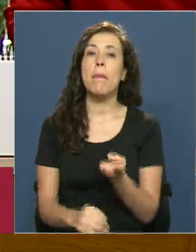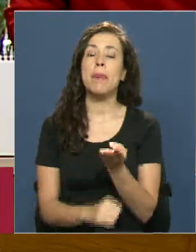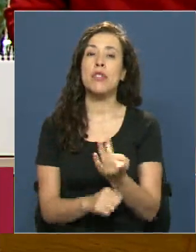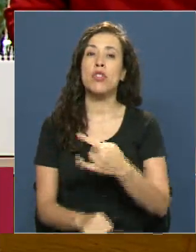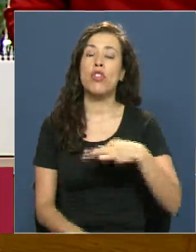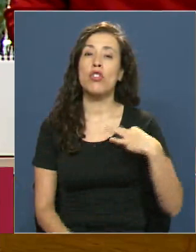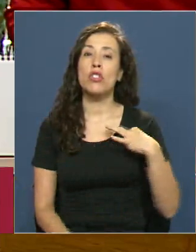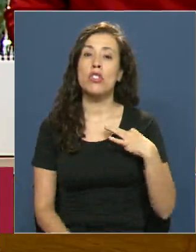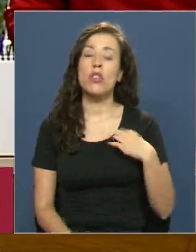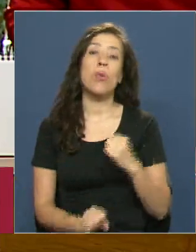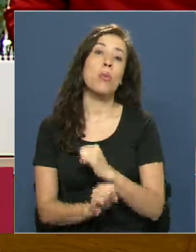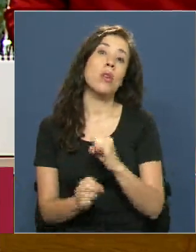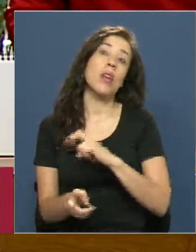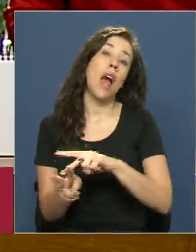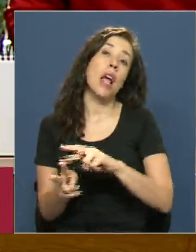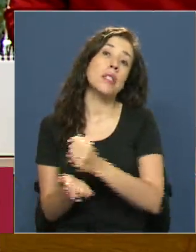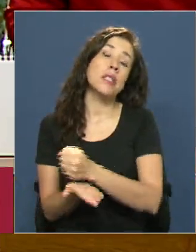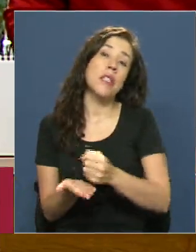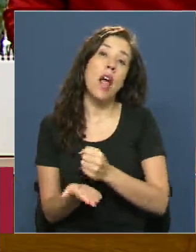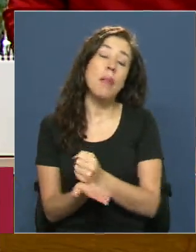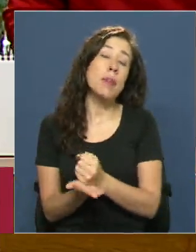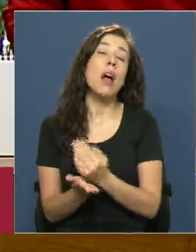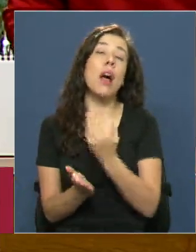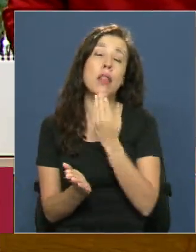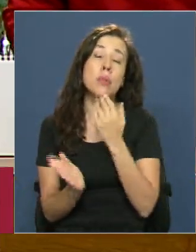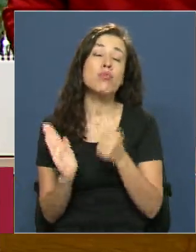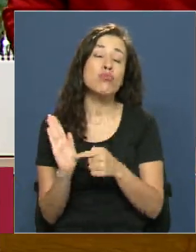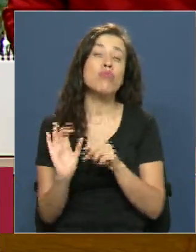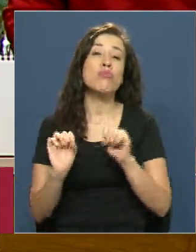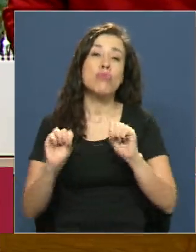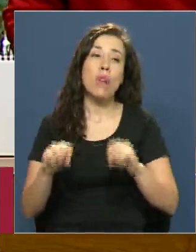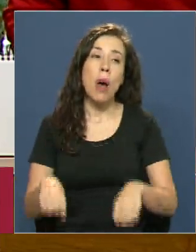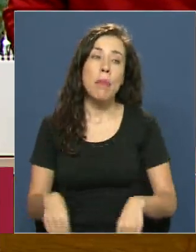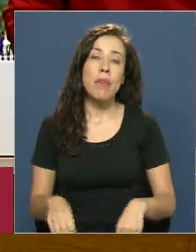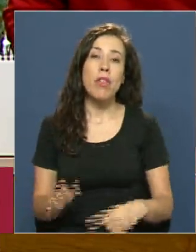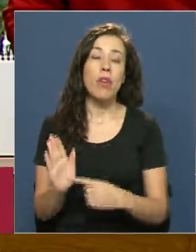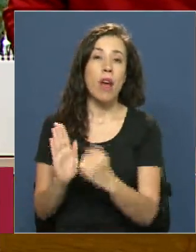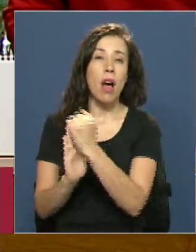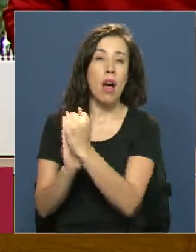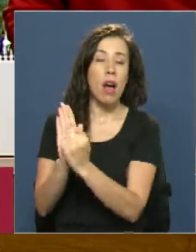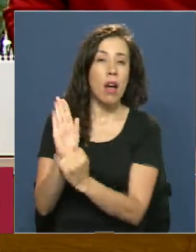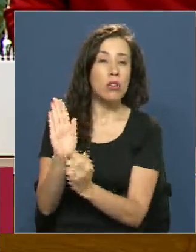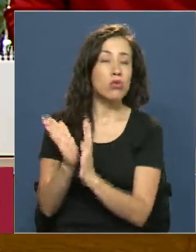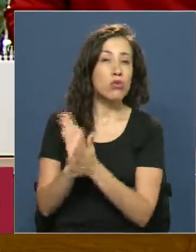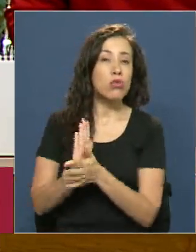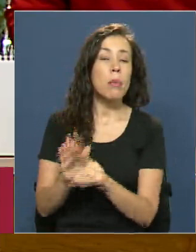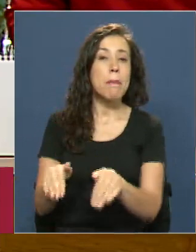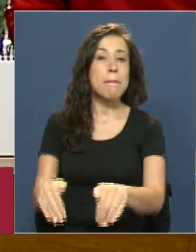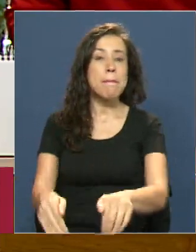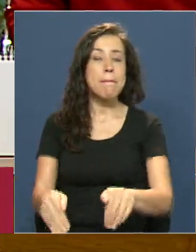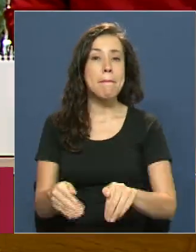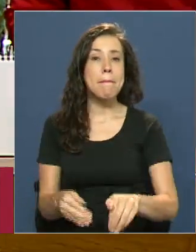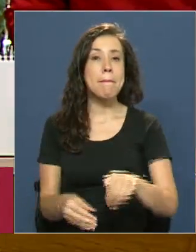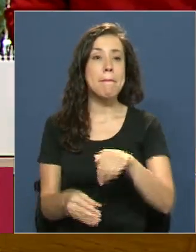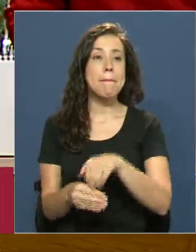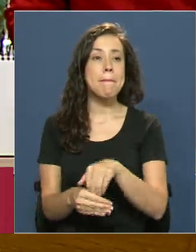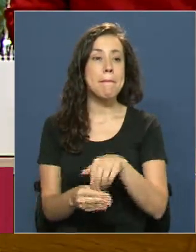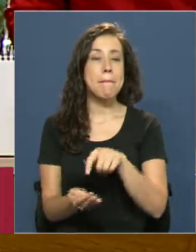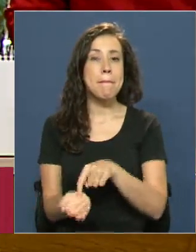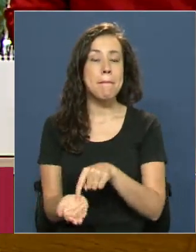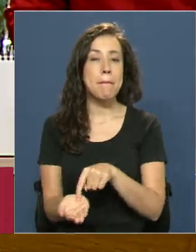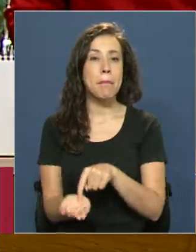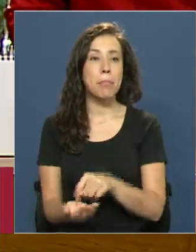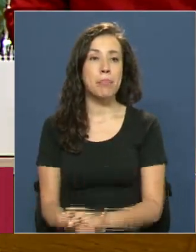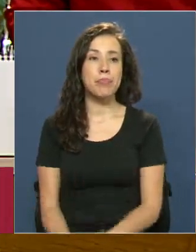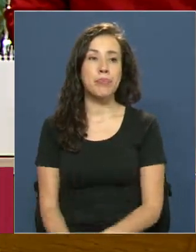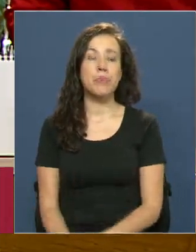por no poder hacer el trámite, queda además aprobado en particular con la misma votación y por lo